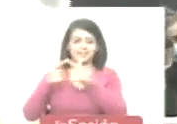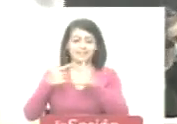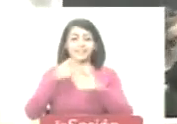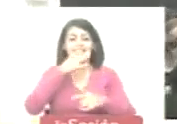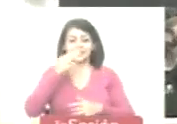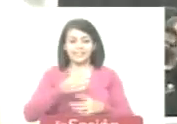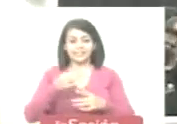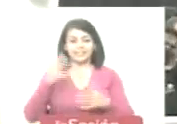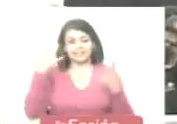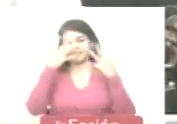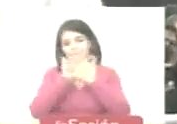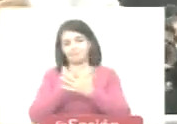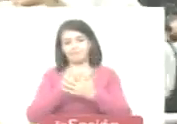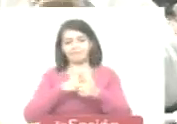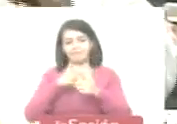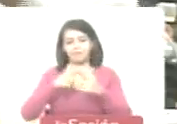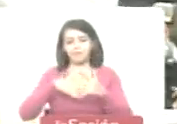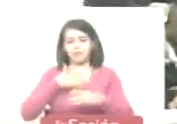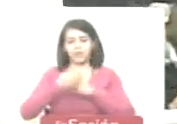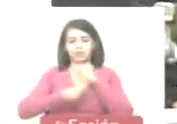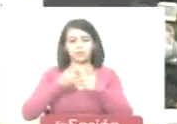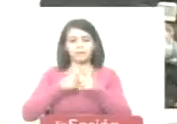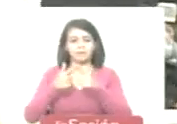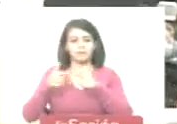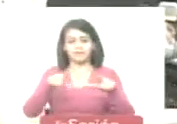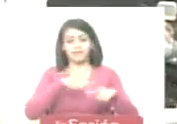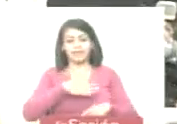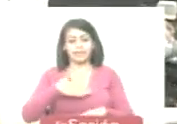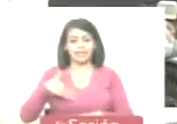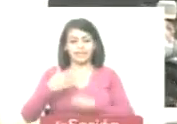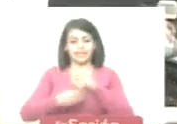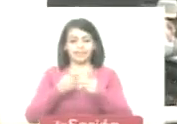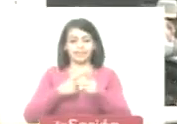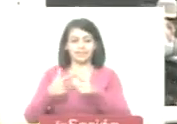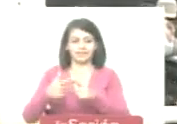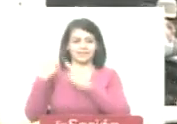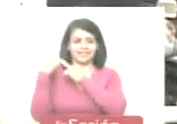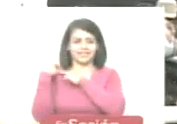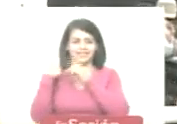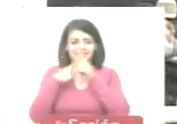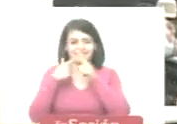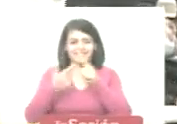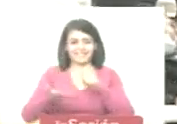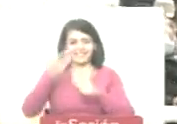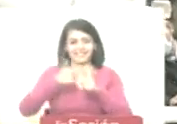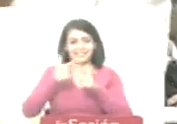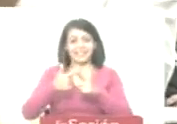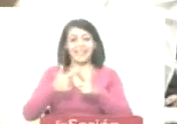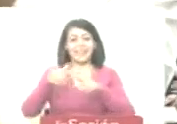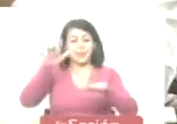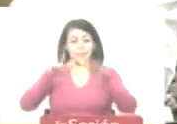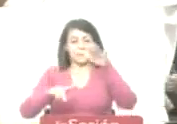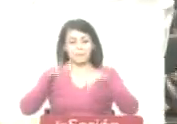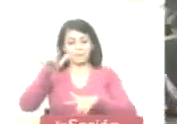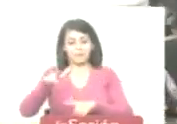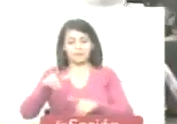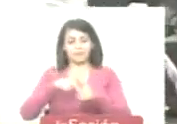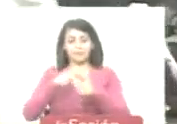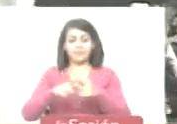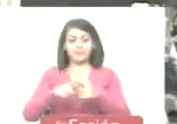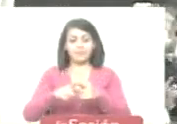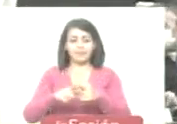disparate pretender que los responsables fundamentales sean los títeres de